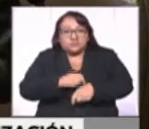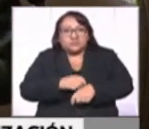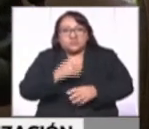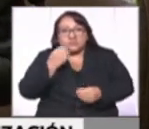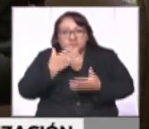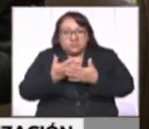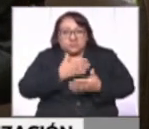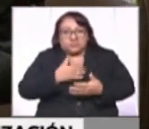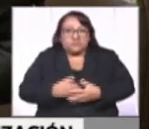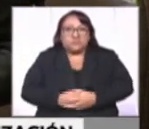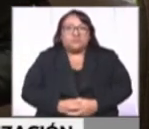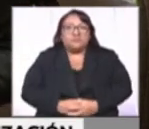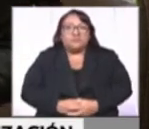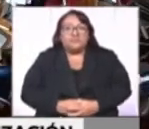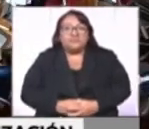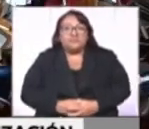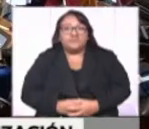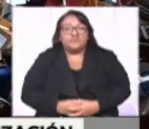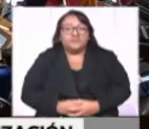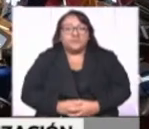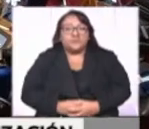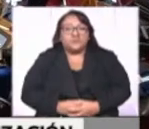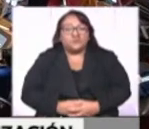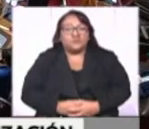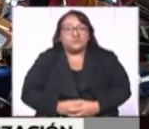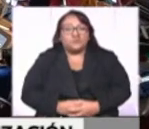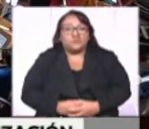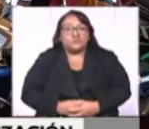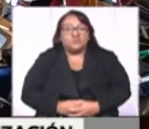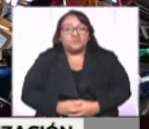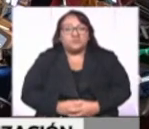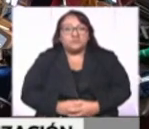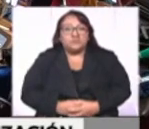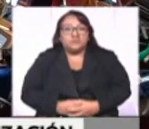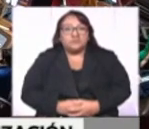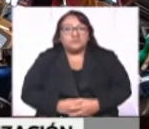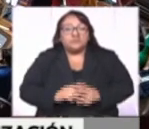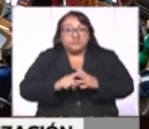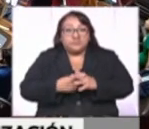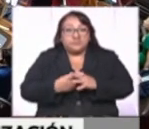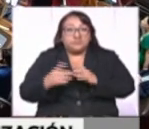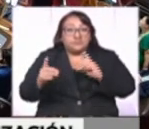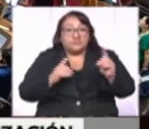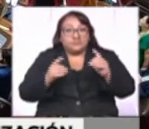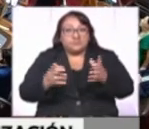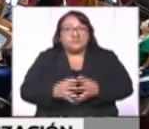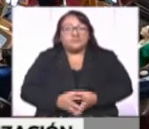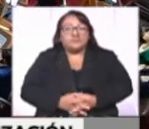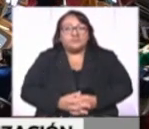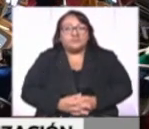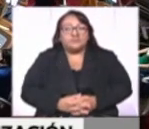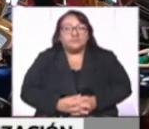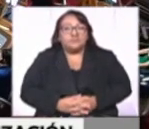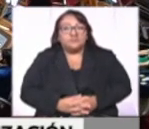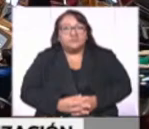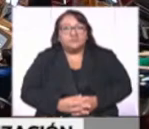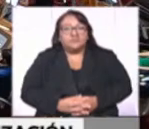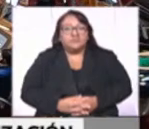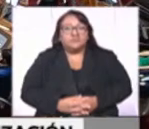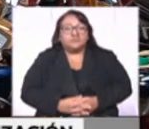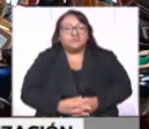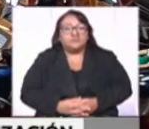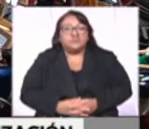Muchas gracias, señor presidente. Gracias, congresista. Se da inicio al debate. Tiene el uso de la palabra